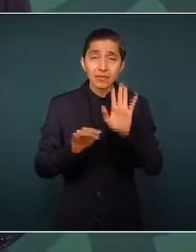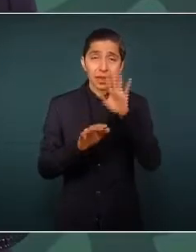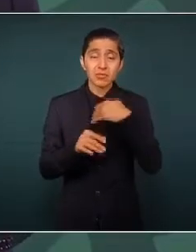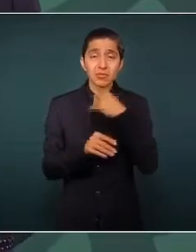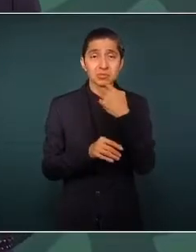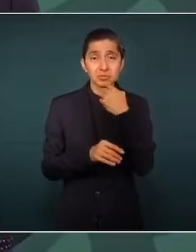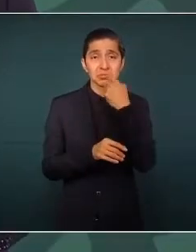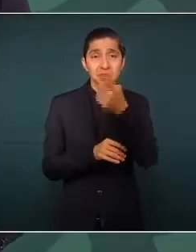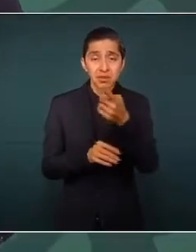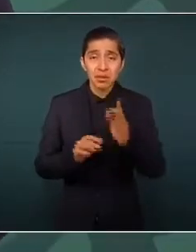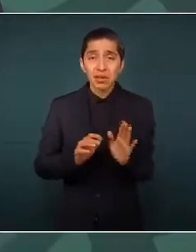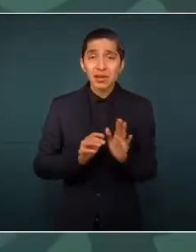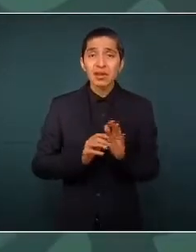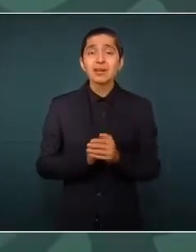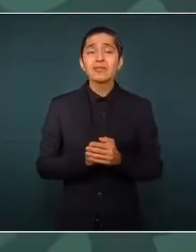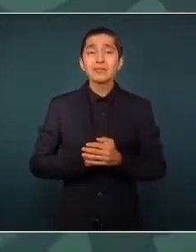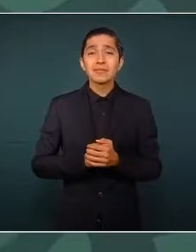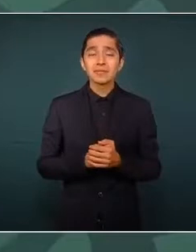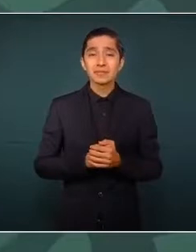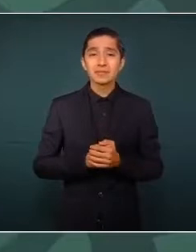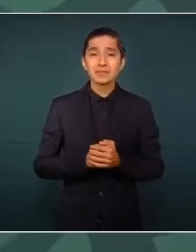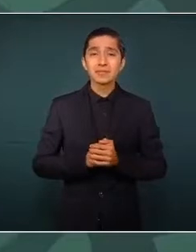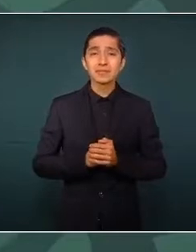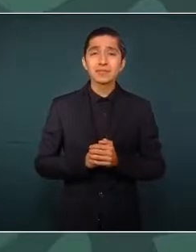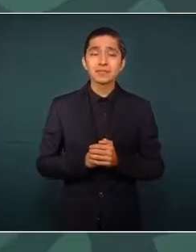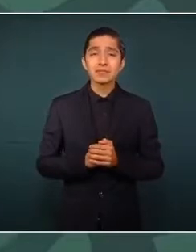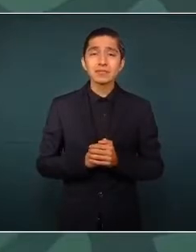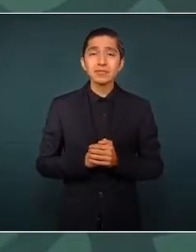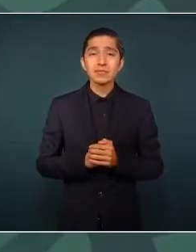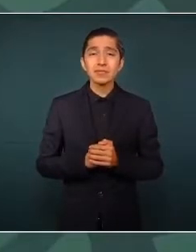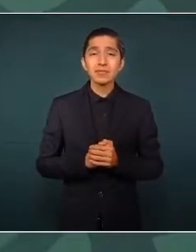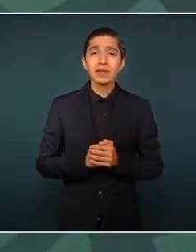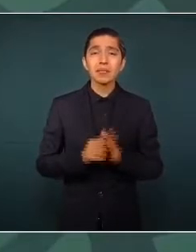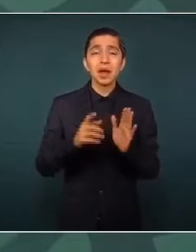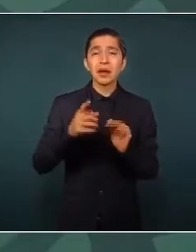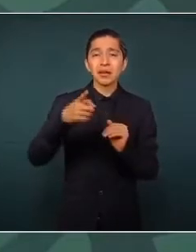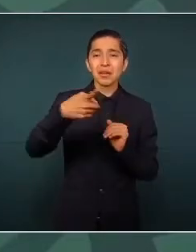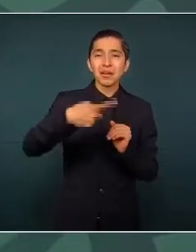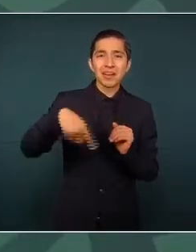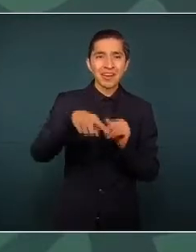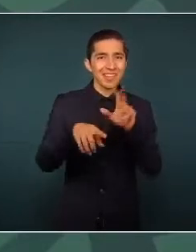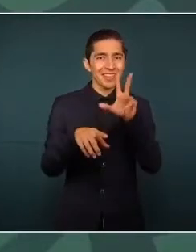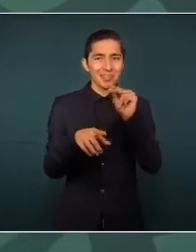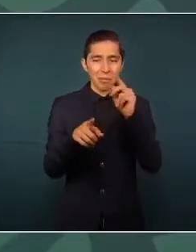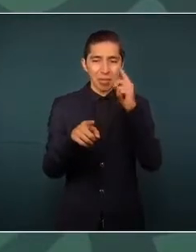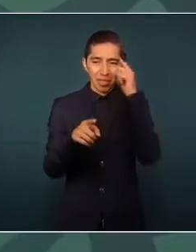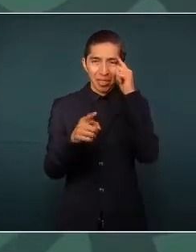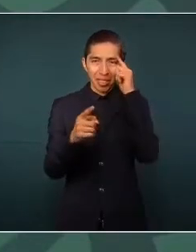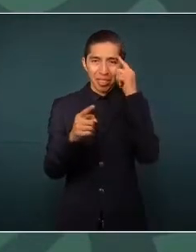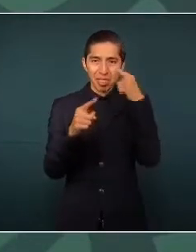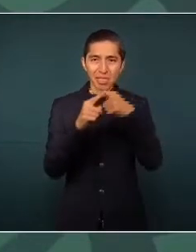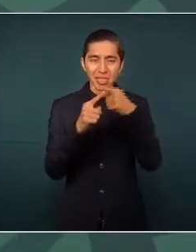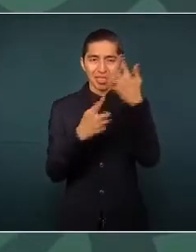decirlo para que no se malinterpreten las cosas.